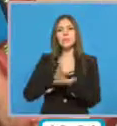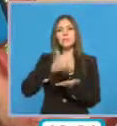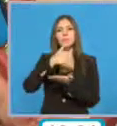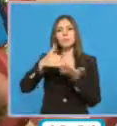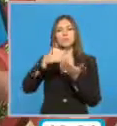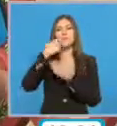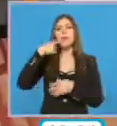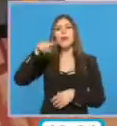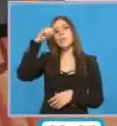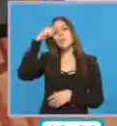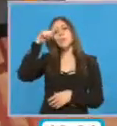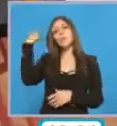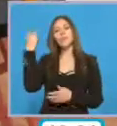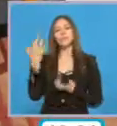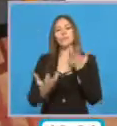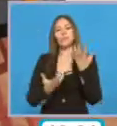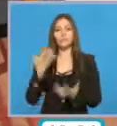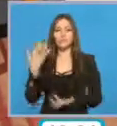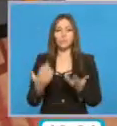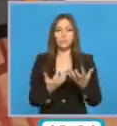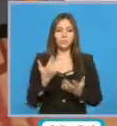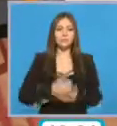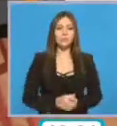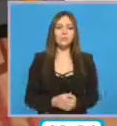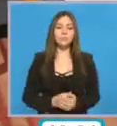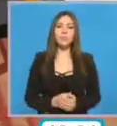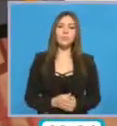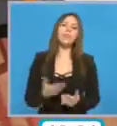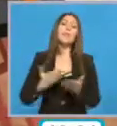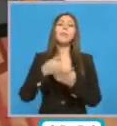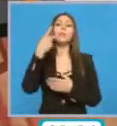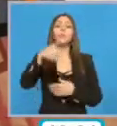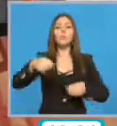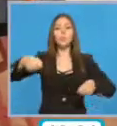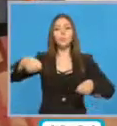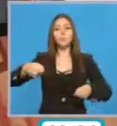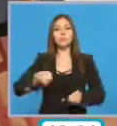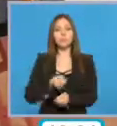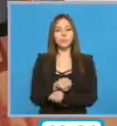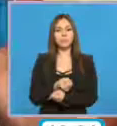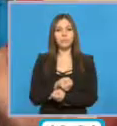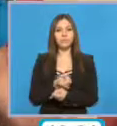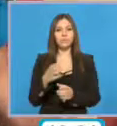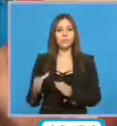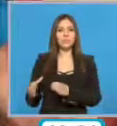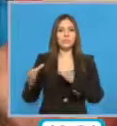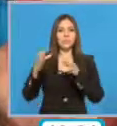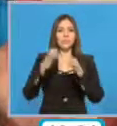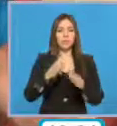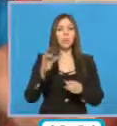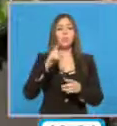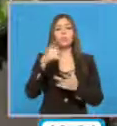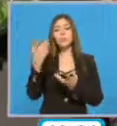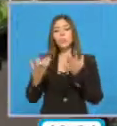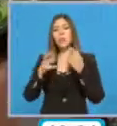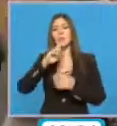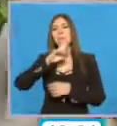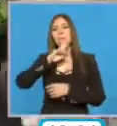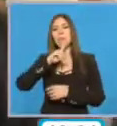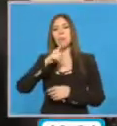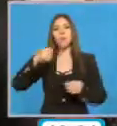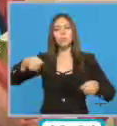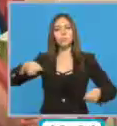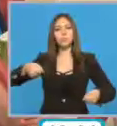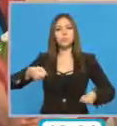fácil de cocinar. muy bien. Les voy a mostrar básicamente cómo se va a preparar. En su olla express, si tienen cacerolita, pues en la cacerola, pero de preferencia en la olla